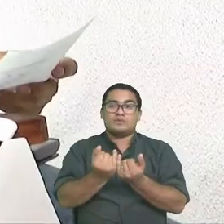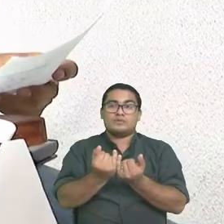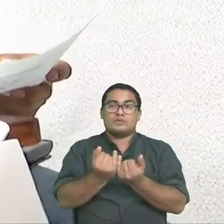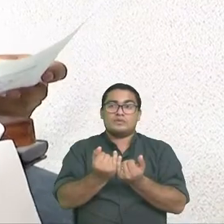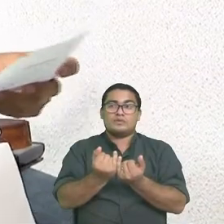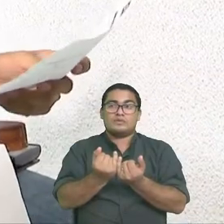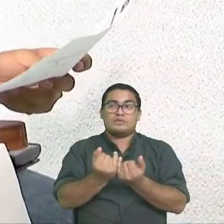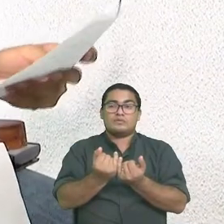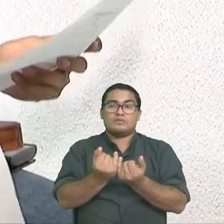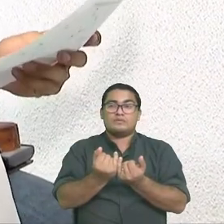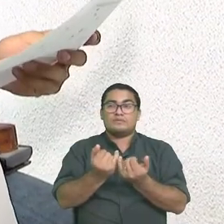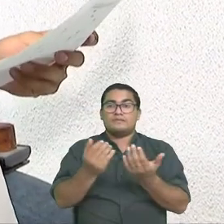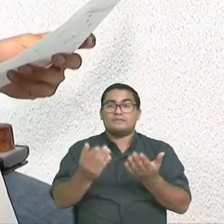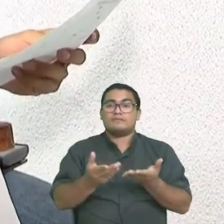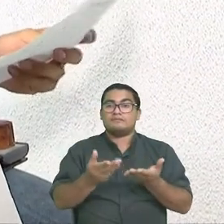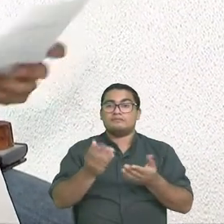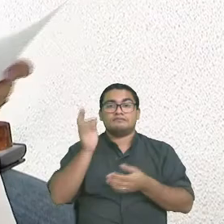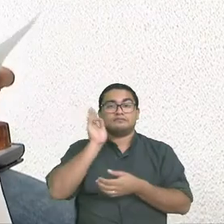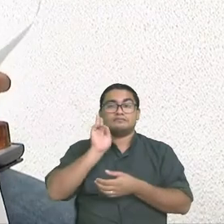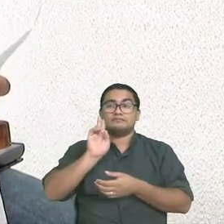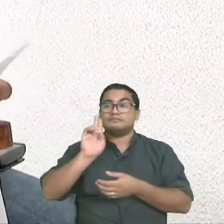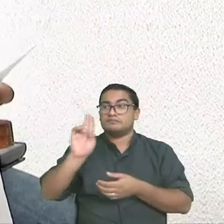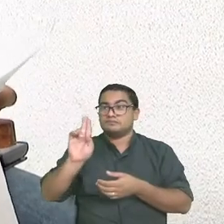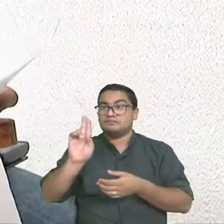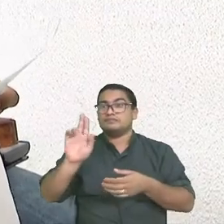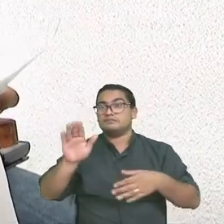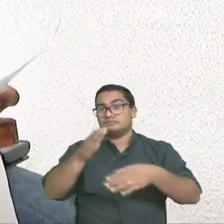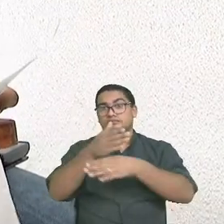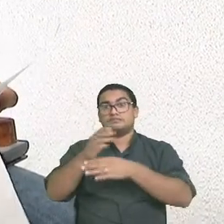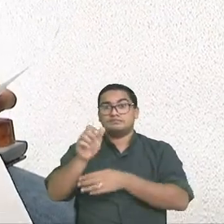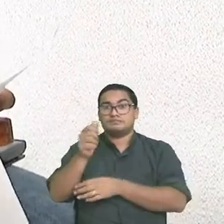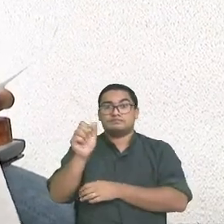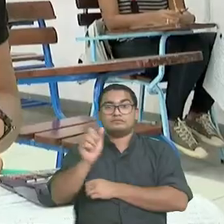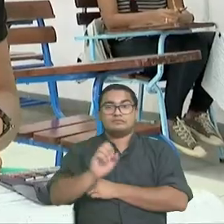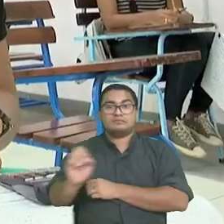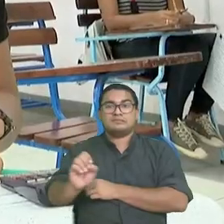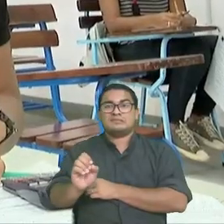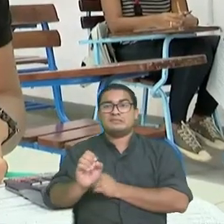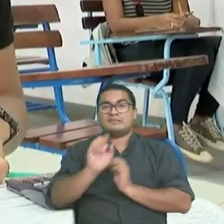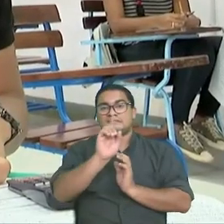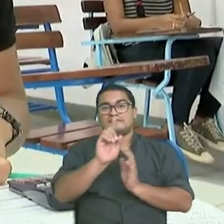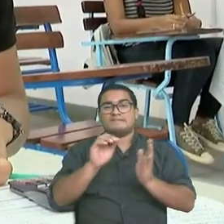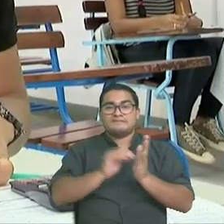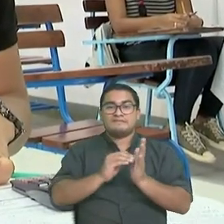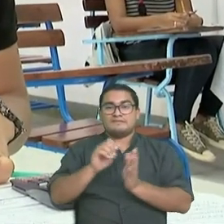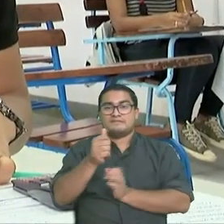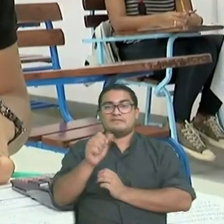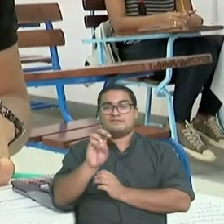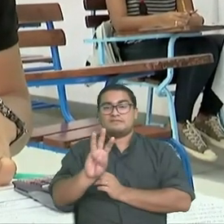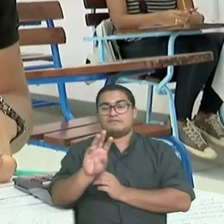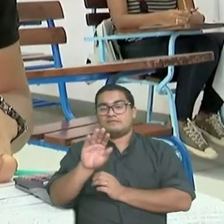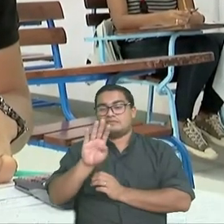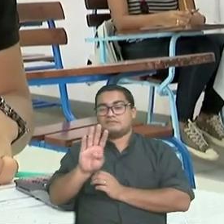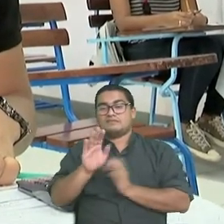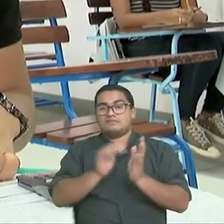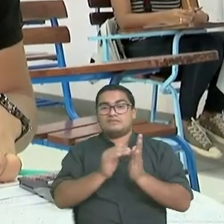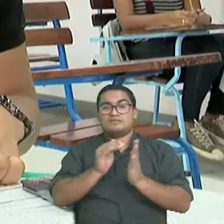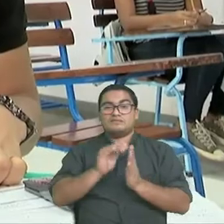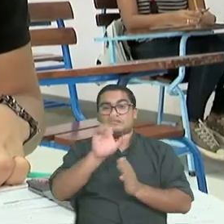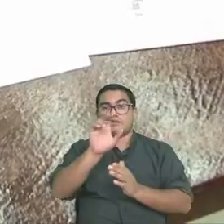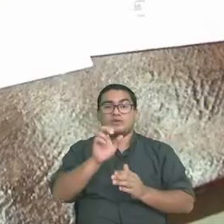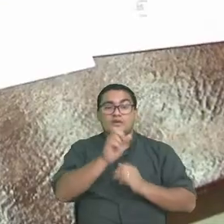general de la República para las universidades del 6%. Entonces, de 1.634 millones de Córdoba en el